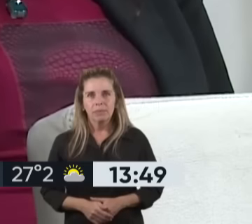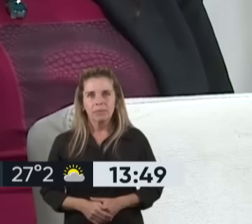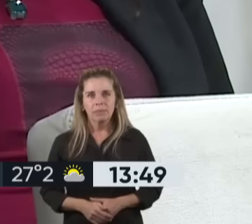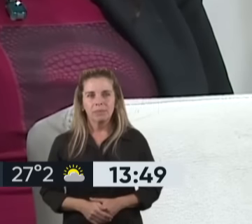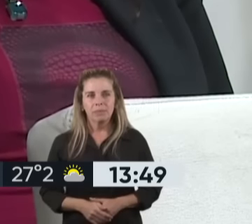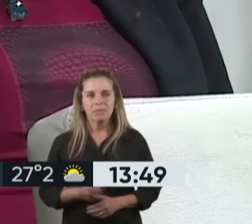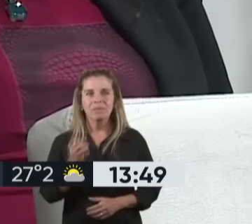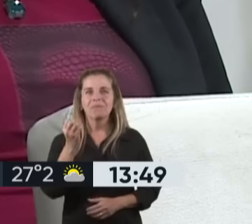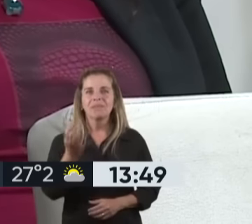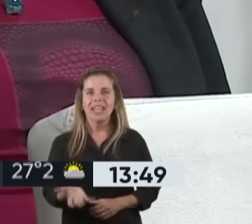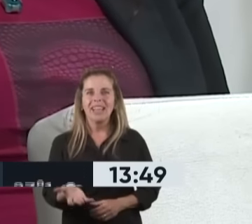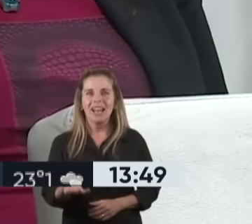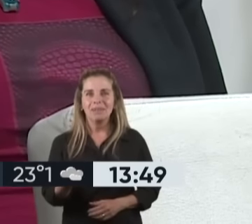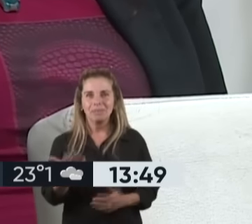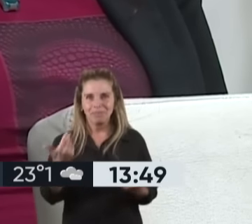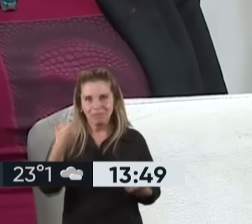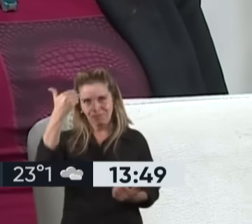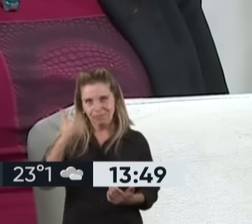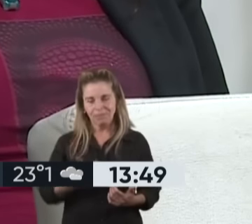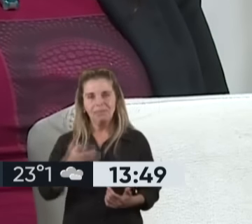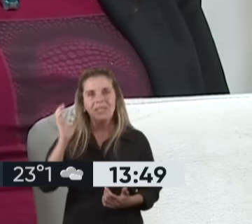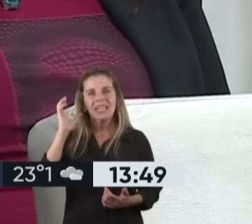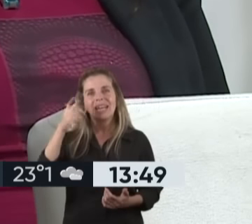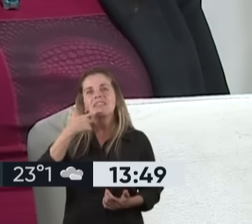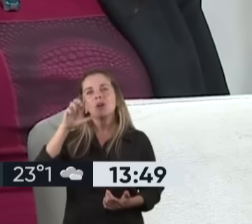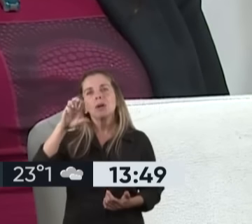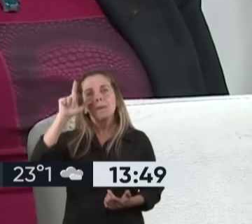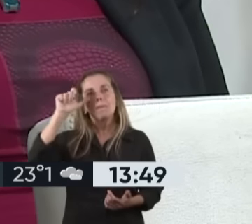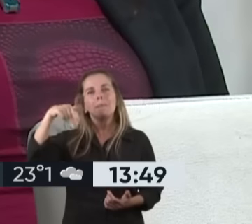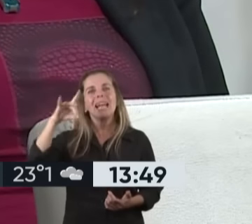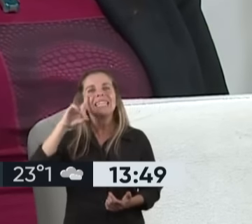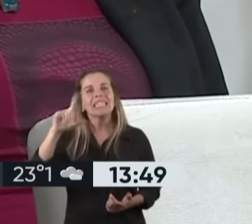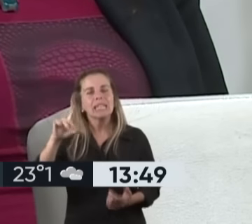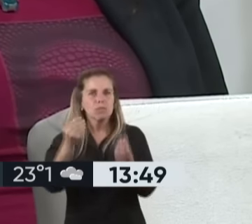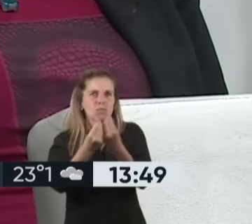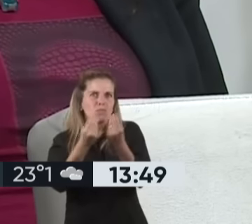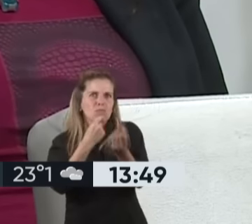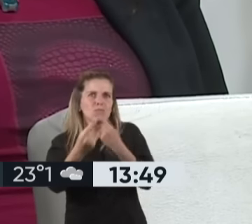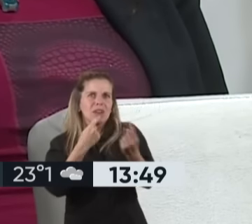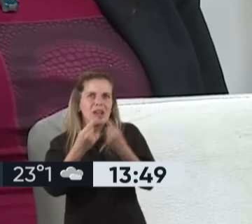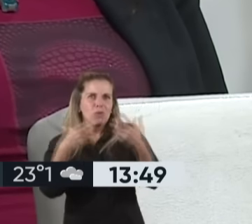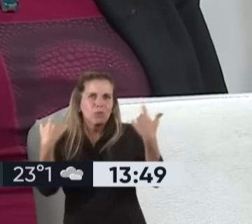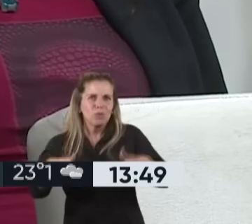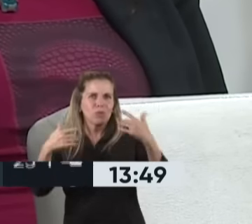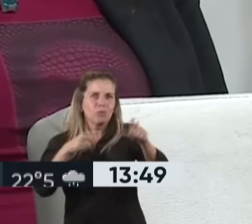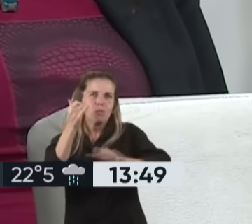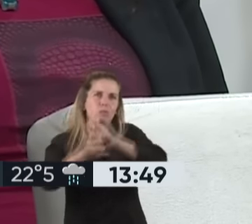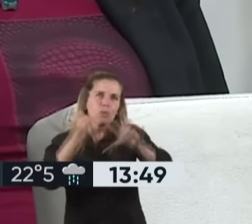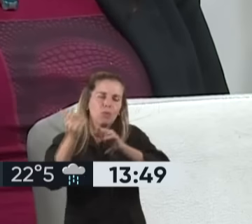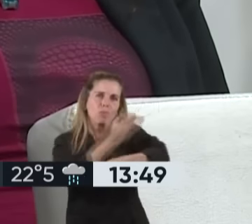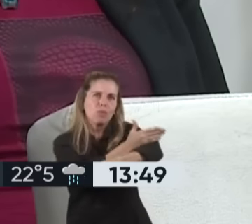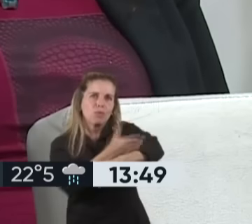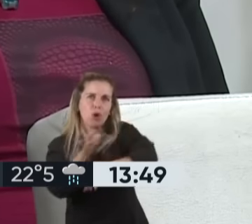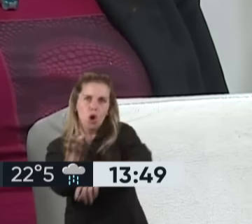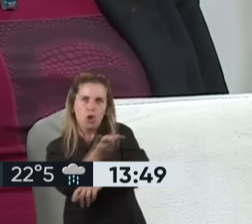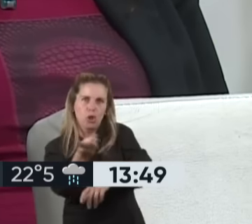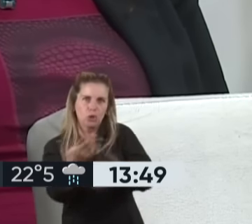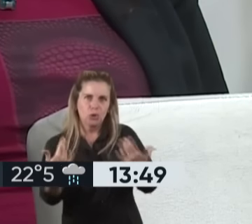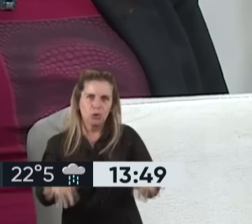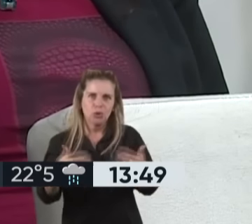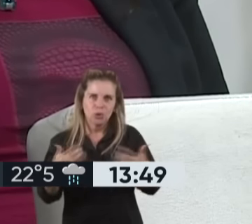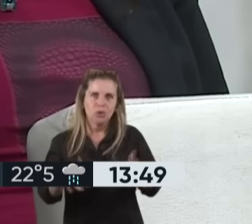¿Qué tal, ministro? Aquí Alejandro Gómez de Radio Splendid. Bueno, hay muchas preguntas porque fue muy vasto todo, incluso el jefe de